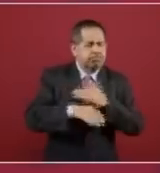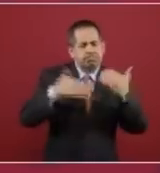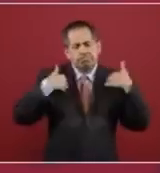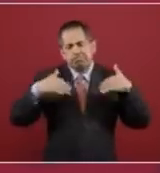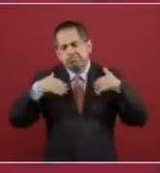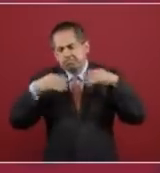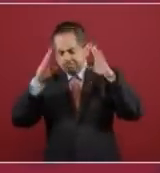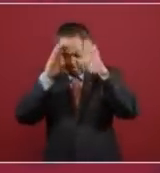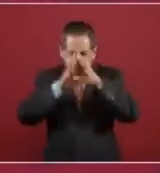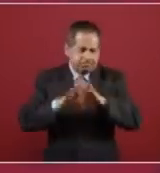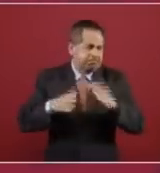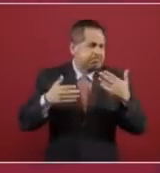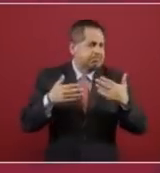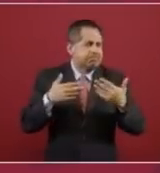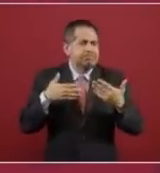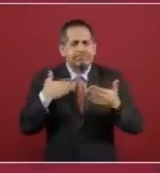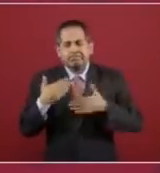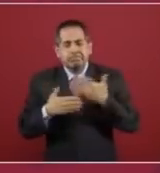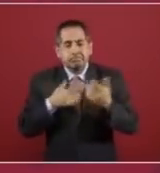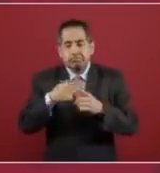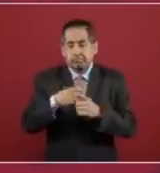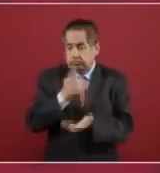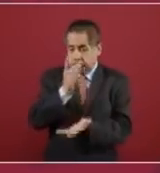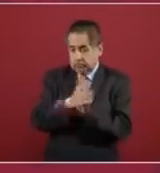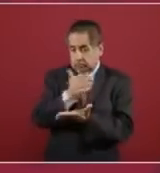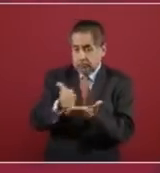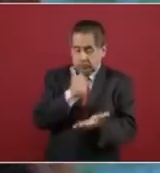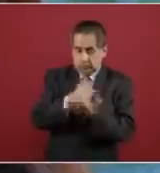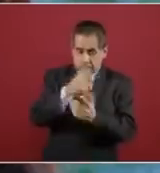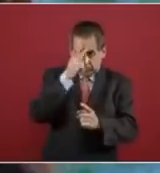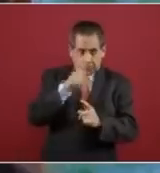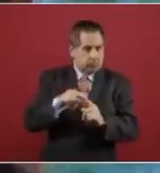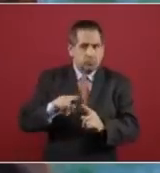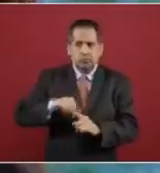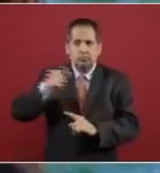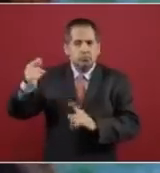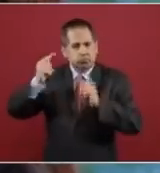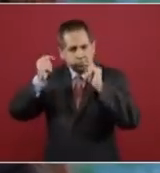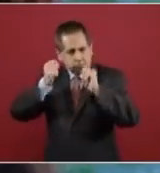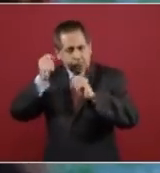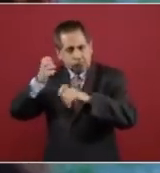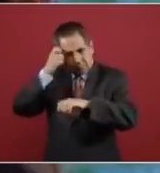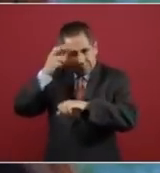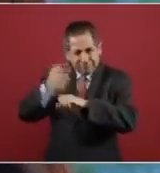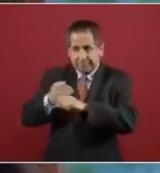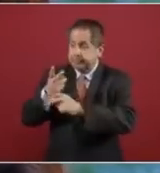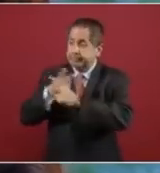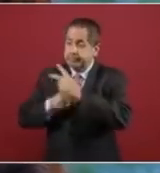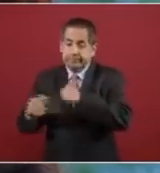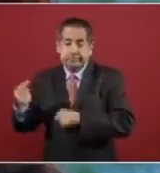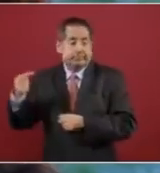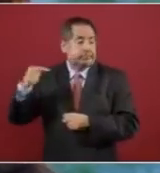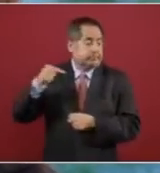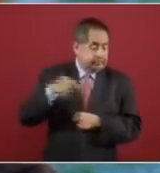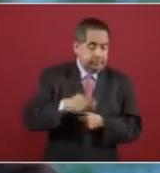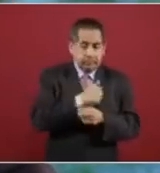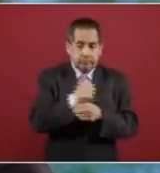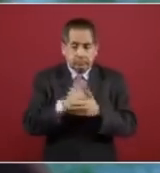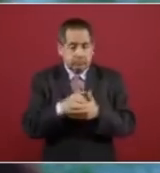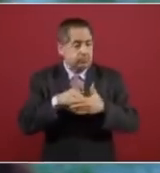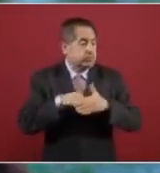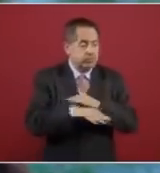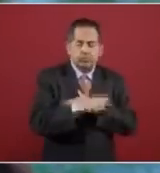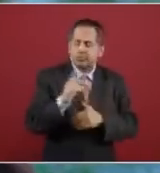en realidad no solo es para la Ciudad de México. Cualquier turista extranjero o nacional que viene a la Ciudad de México, uno